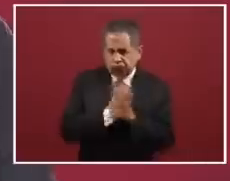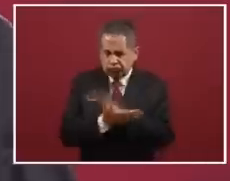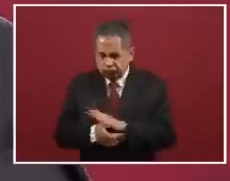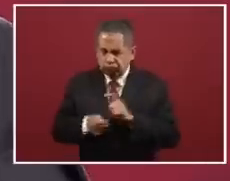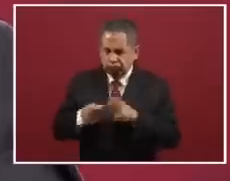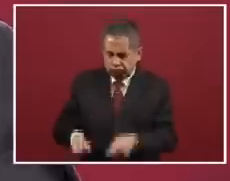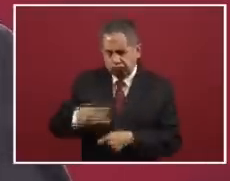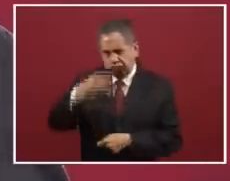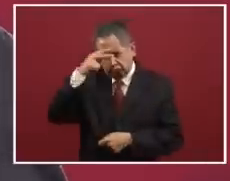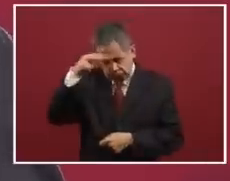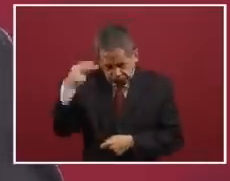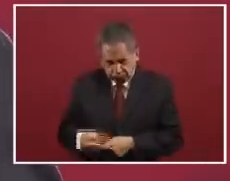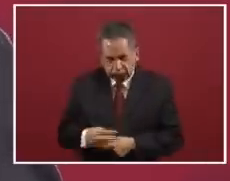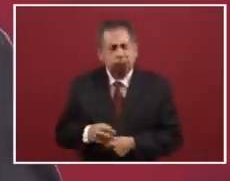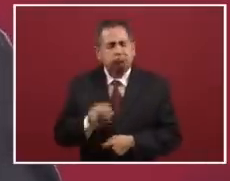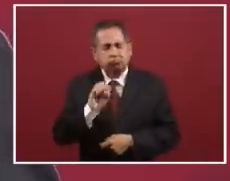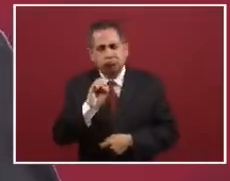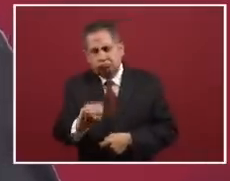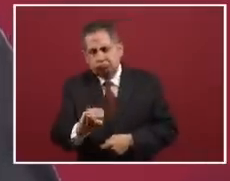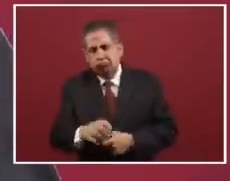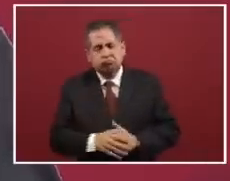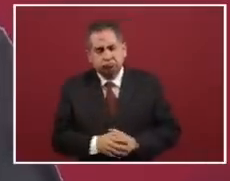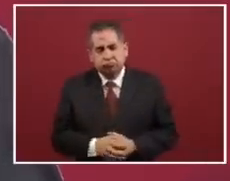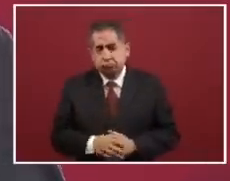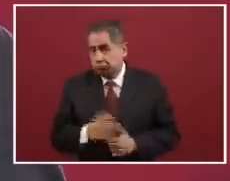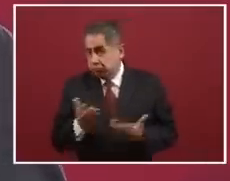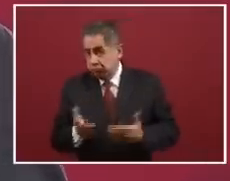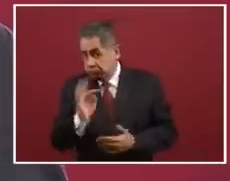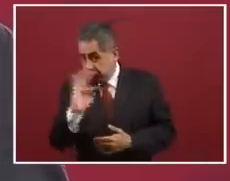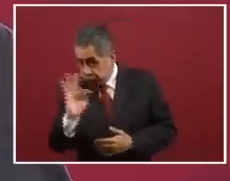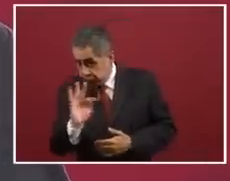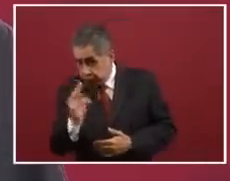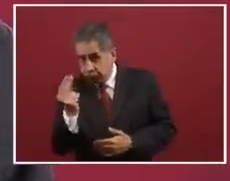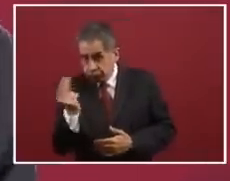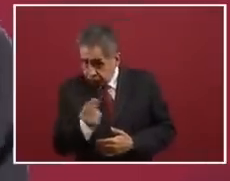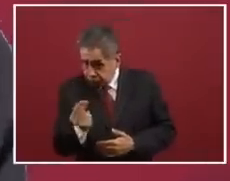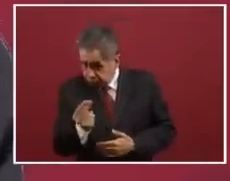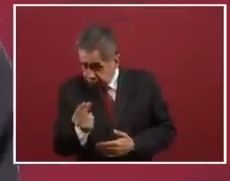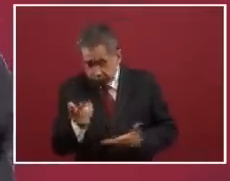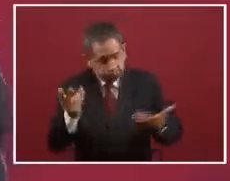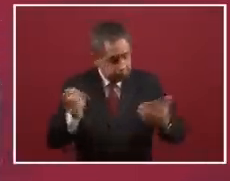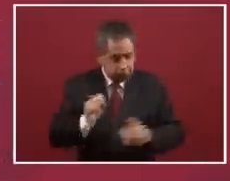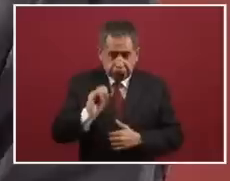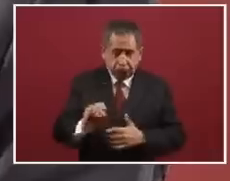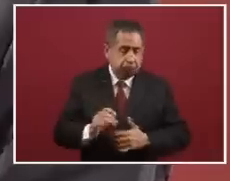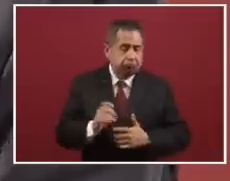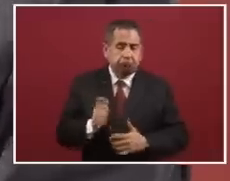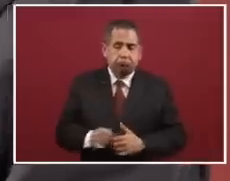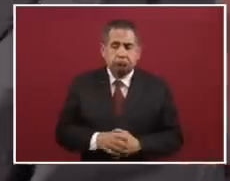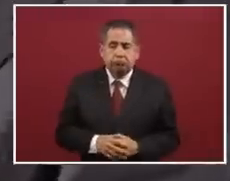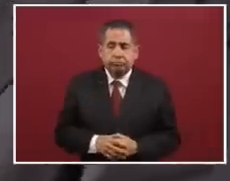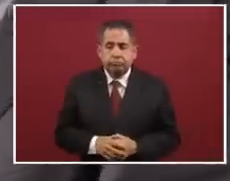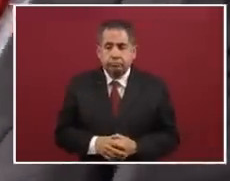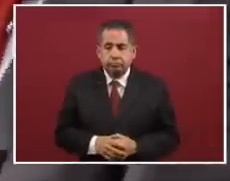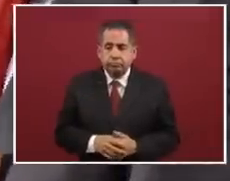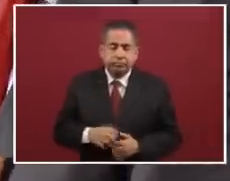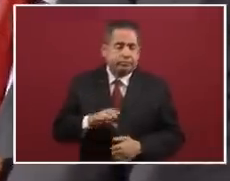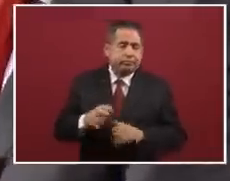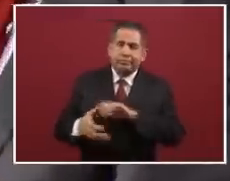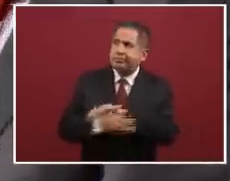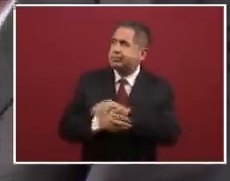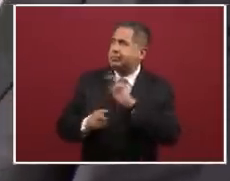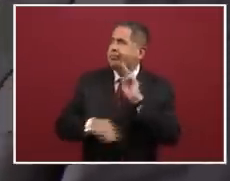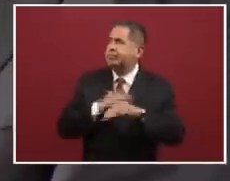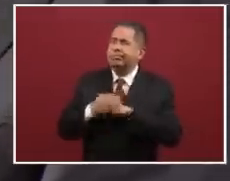mexicanos. Sí, se necesita. O sea, es la fraternidad